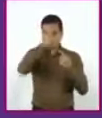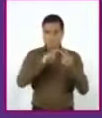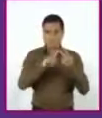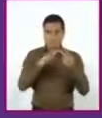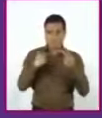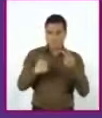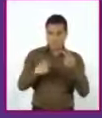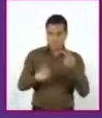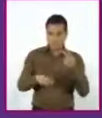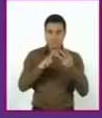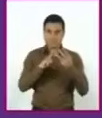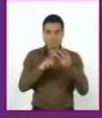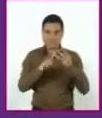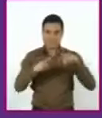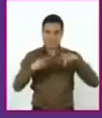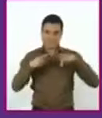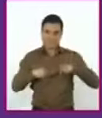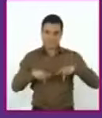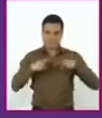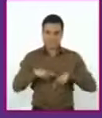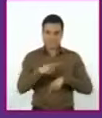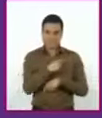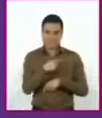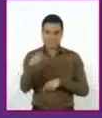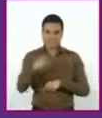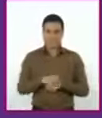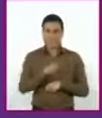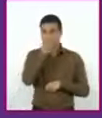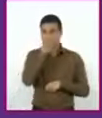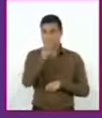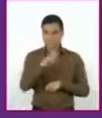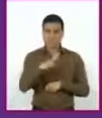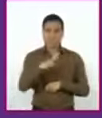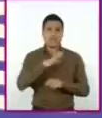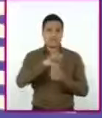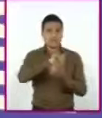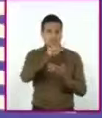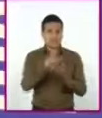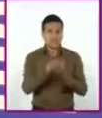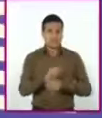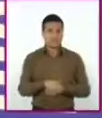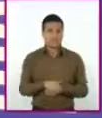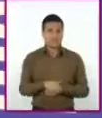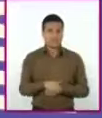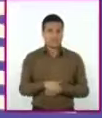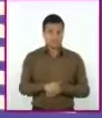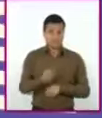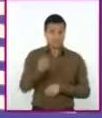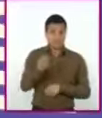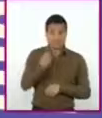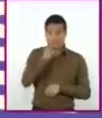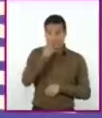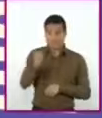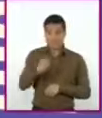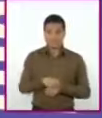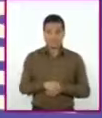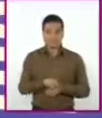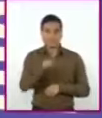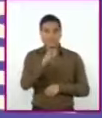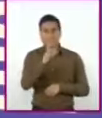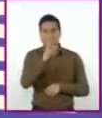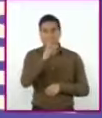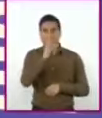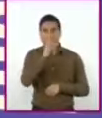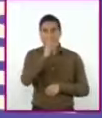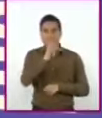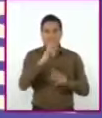establecían los derechos y obligaciones civiles. Hasta aquí la nota. Seguramente algunas palabras les